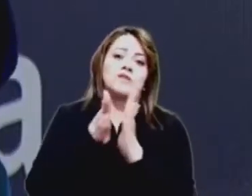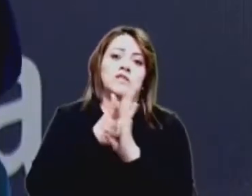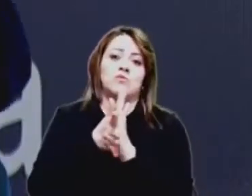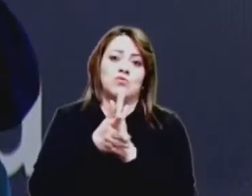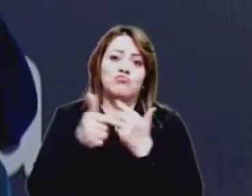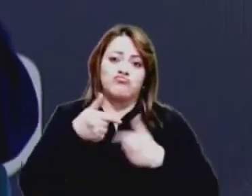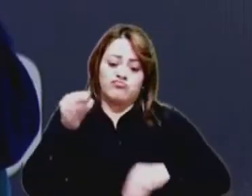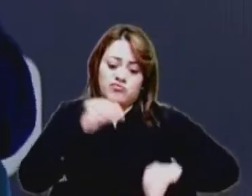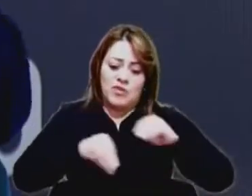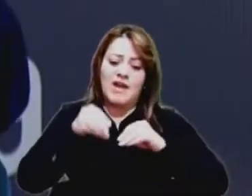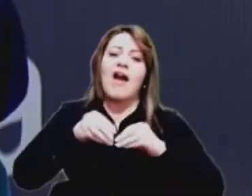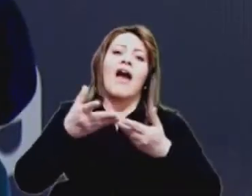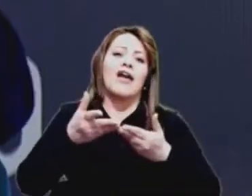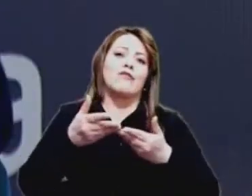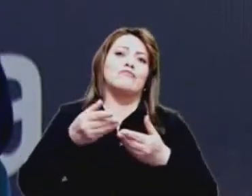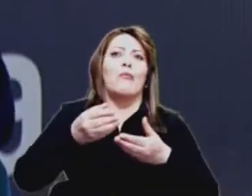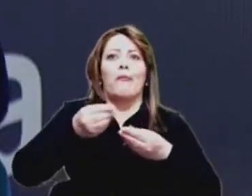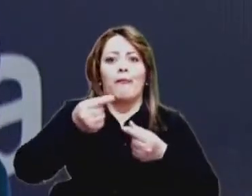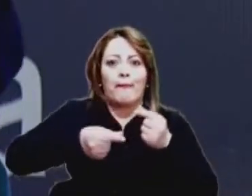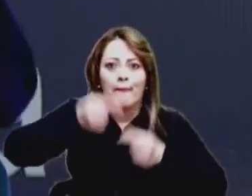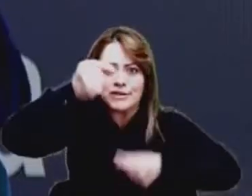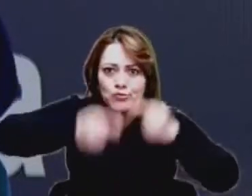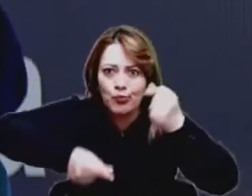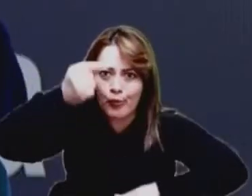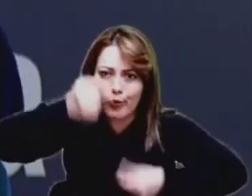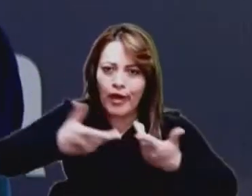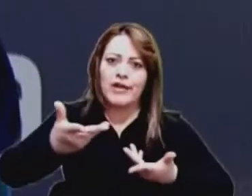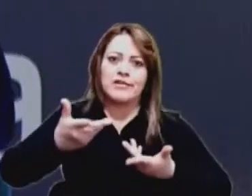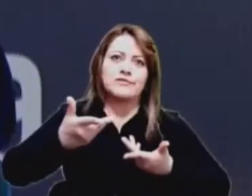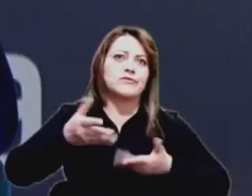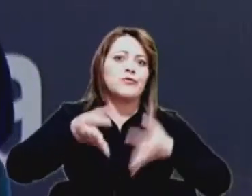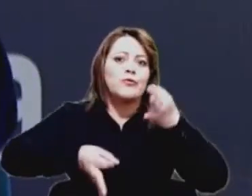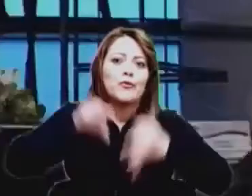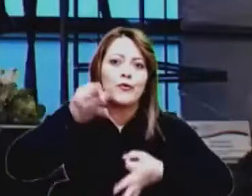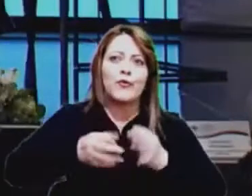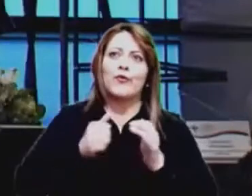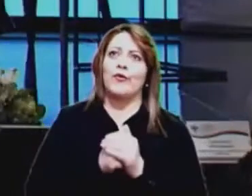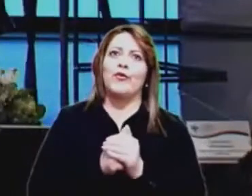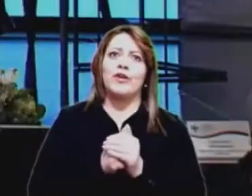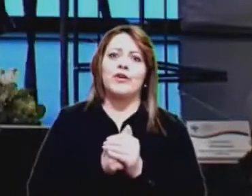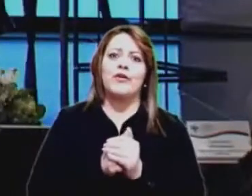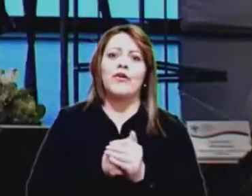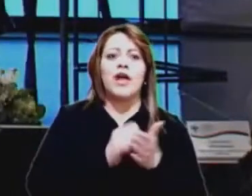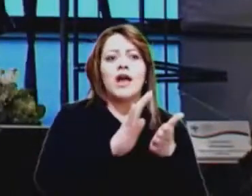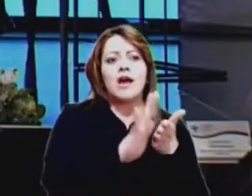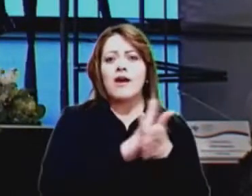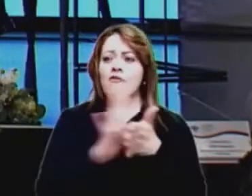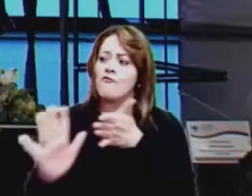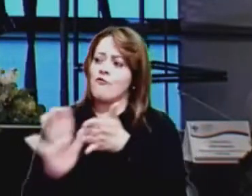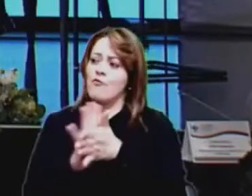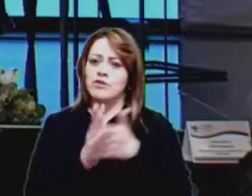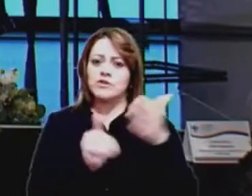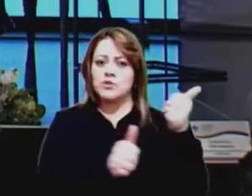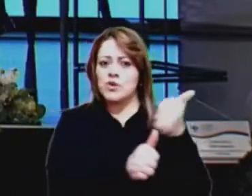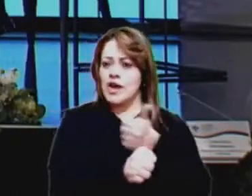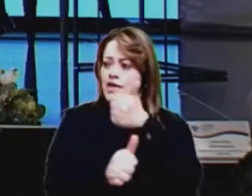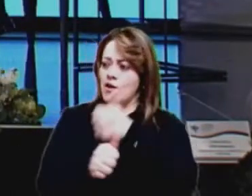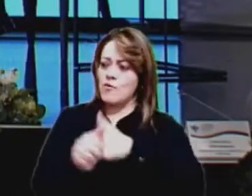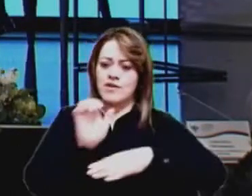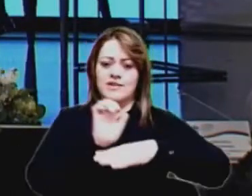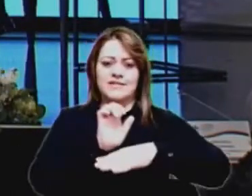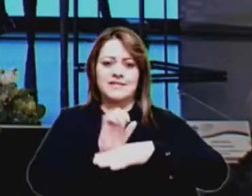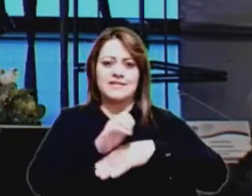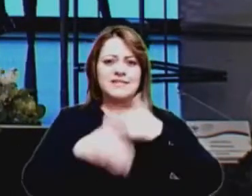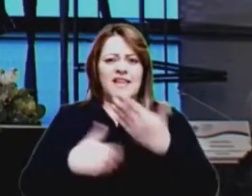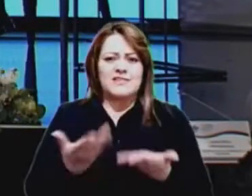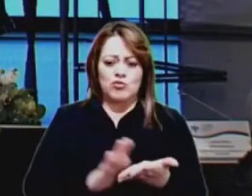presupuestos fácticos los presupuestos jurídicos la tesis de cada una de las entidades que considera debe ser acogida para resolver esa diferencia